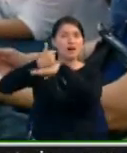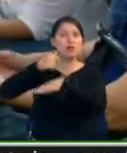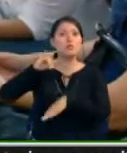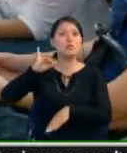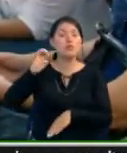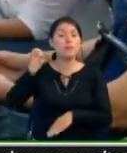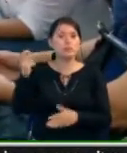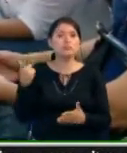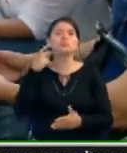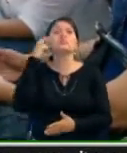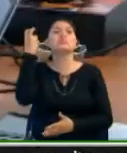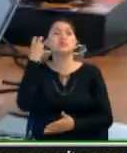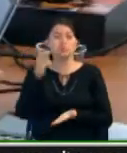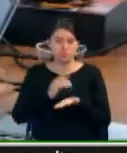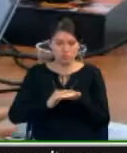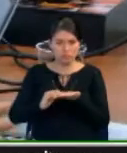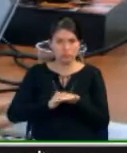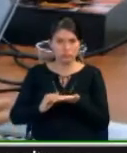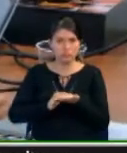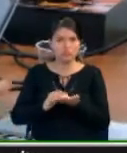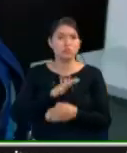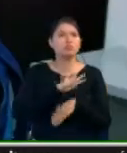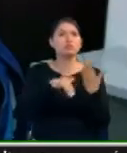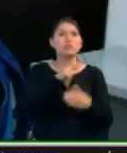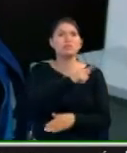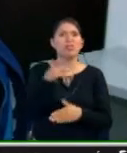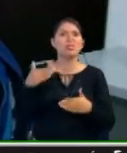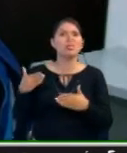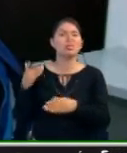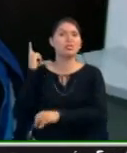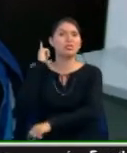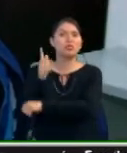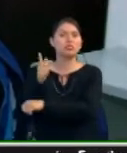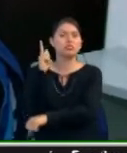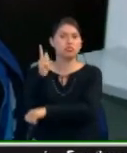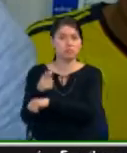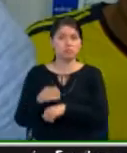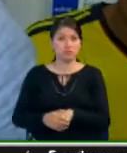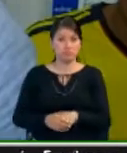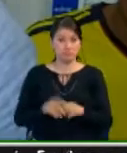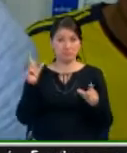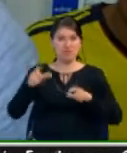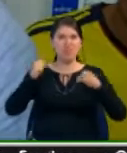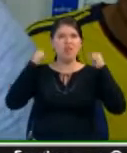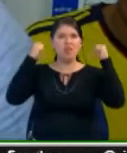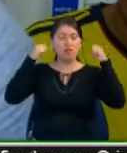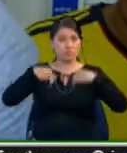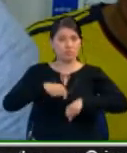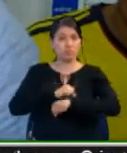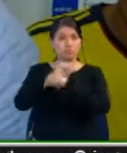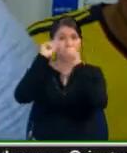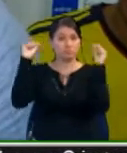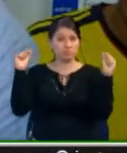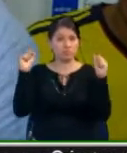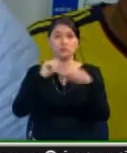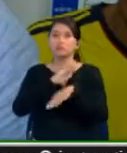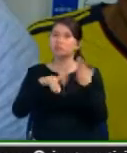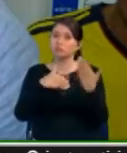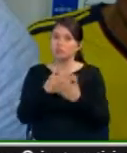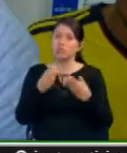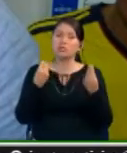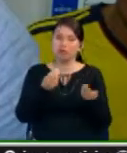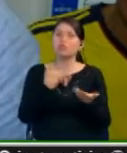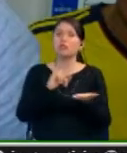EPS para buscar una solución a todas las denuncias. Las personas que estaban protestando desde esta mañana, a todas se les